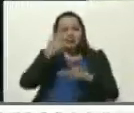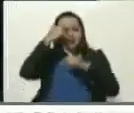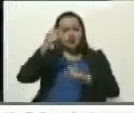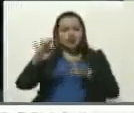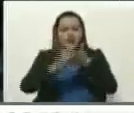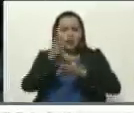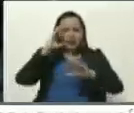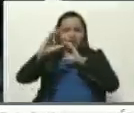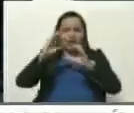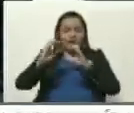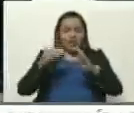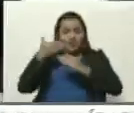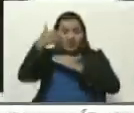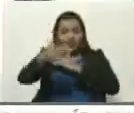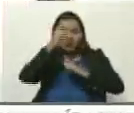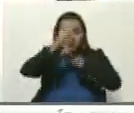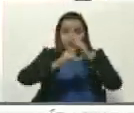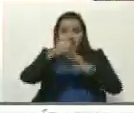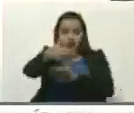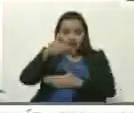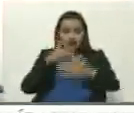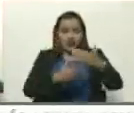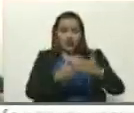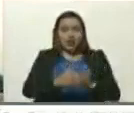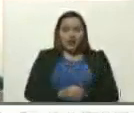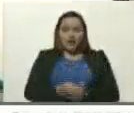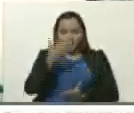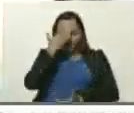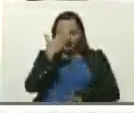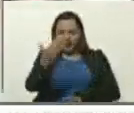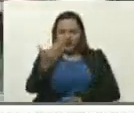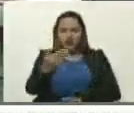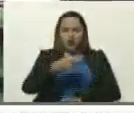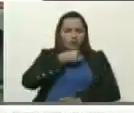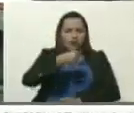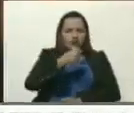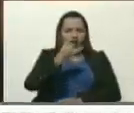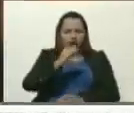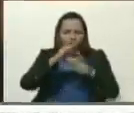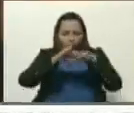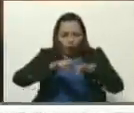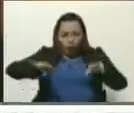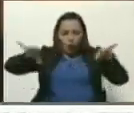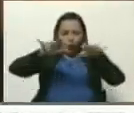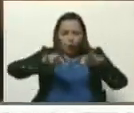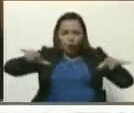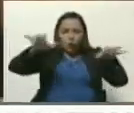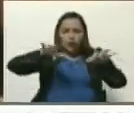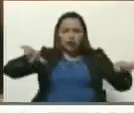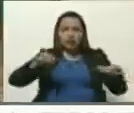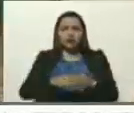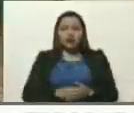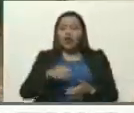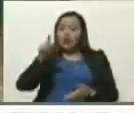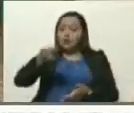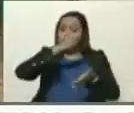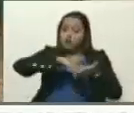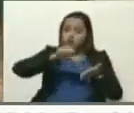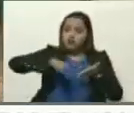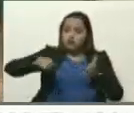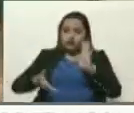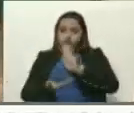cámaras, frente a un micrófono que emite ondas electromagnéticas, a través de la tinta impresa y